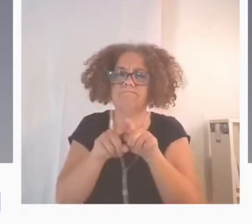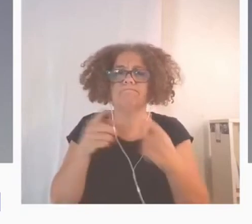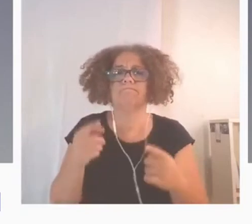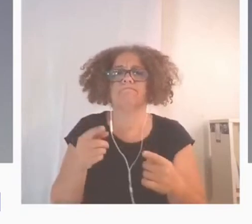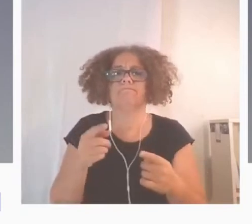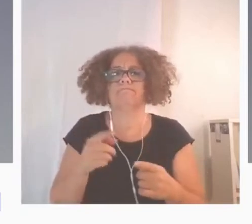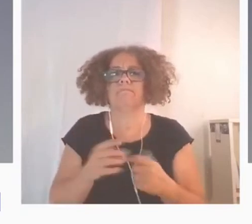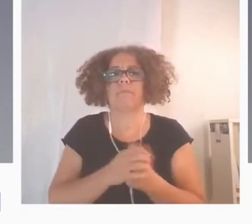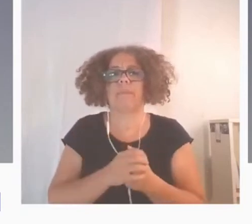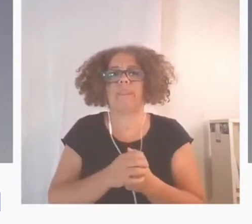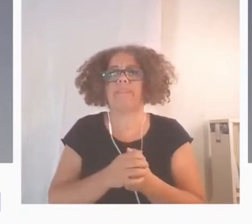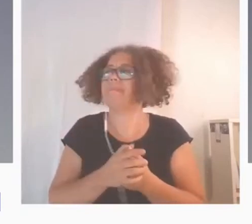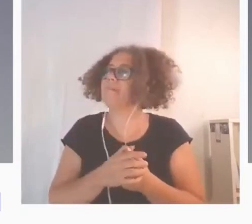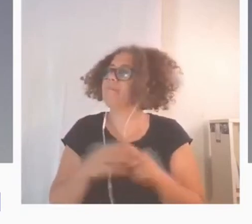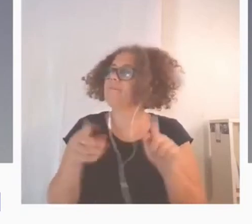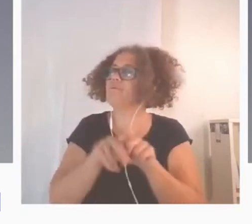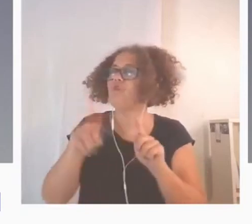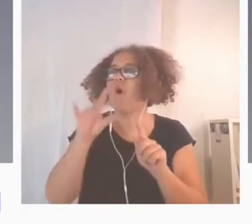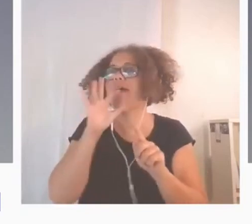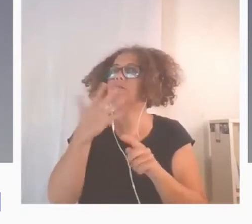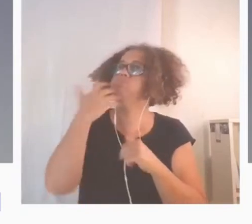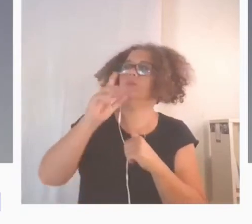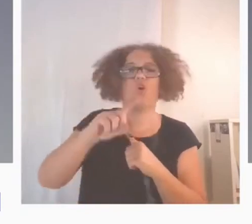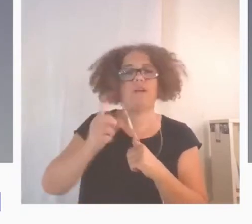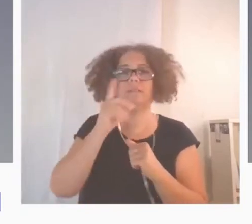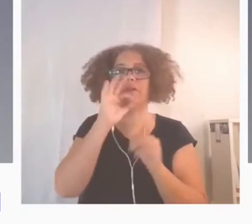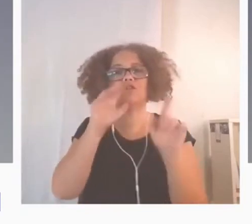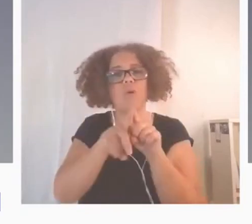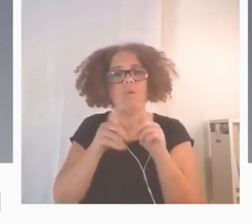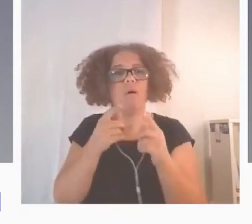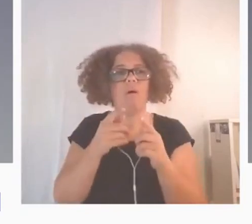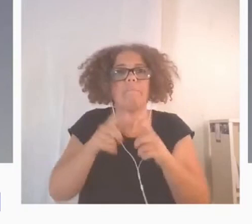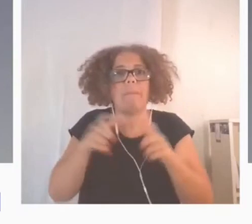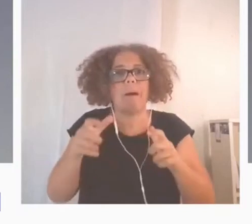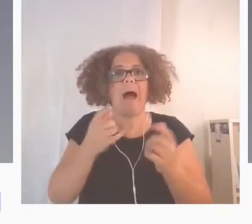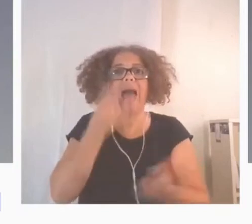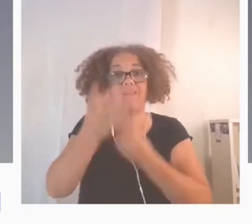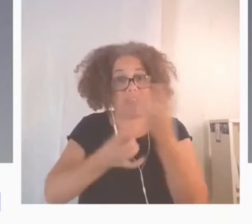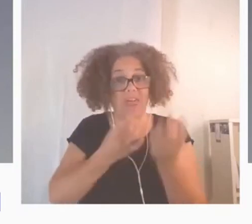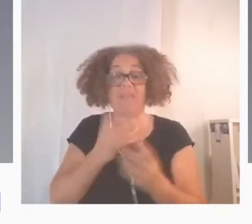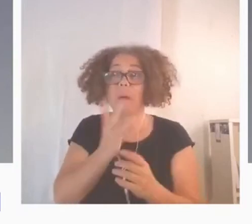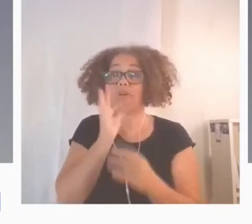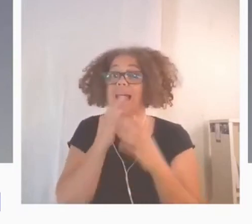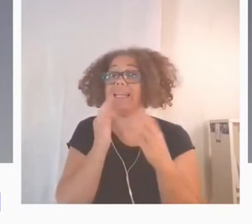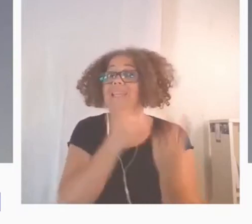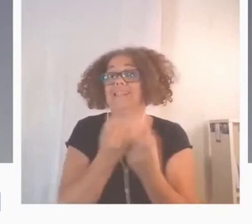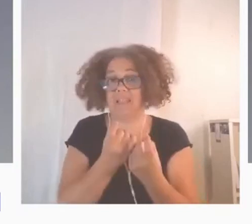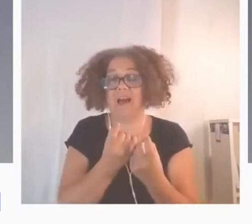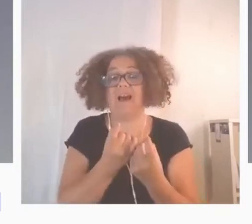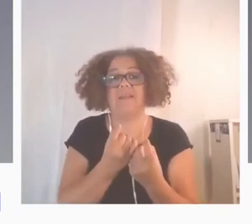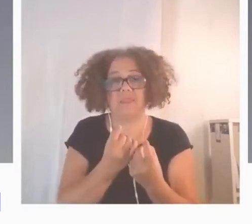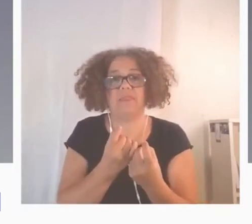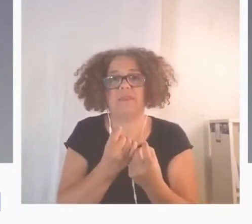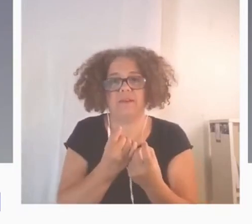pequeña, no es nada de nuevo, pero tenemos que cada vez hacer más actividades porque hay necesidad de